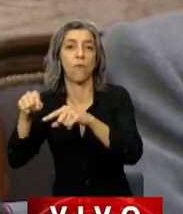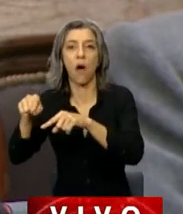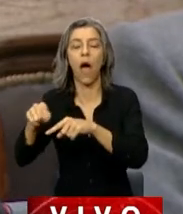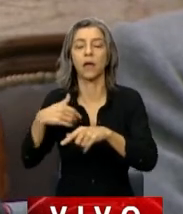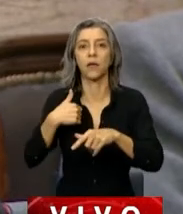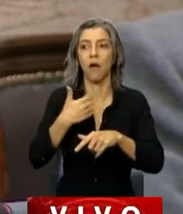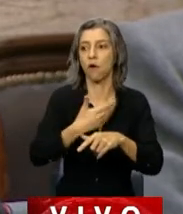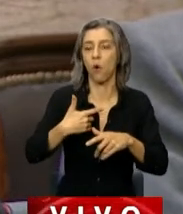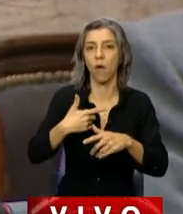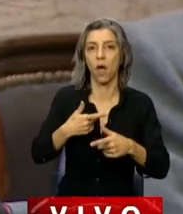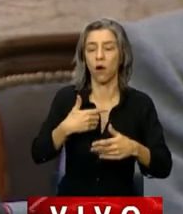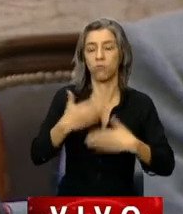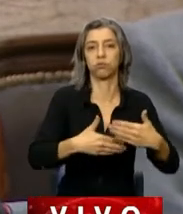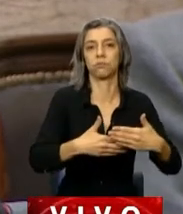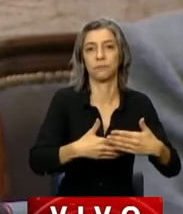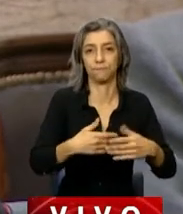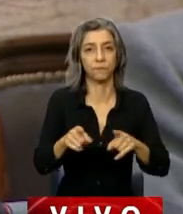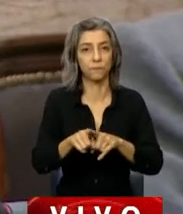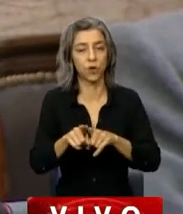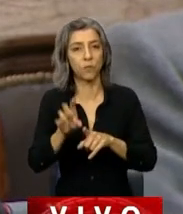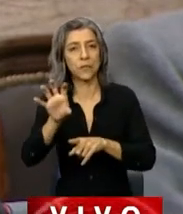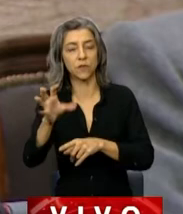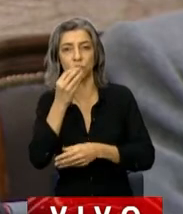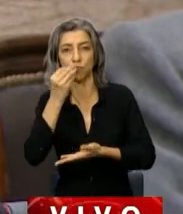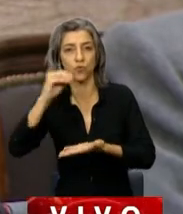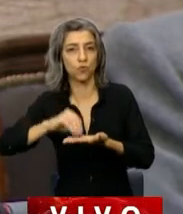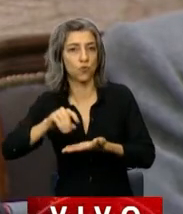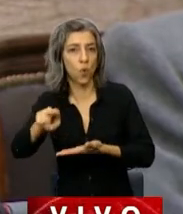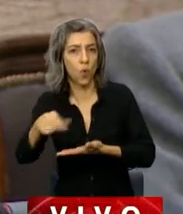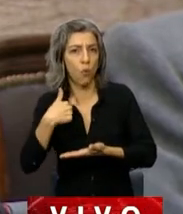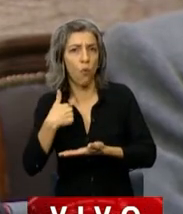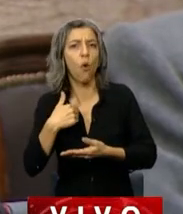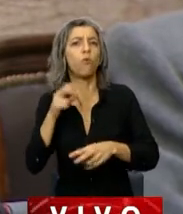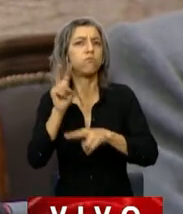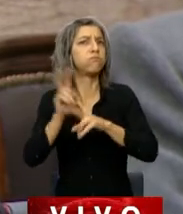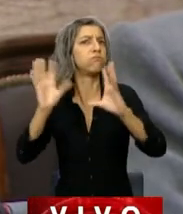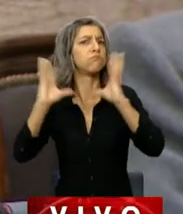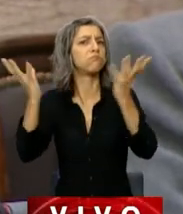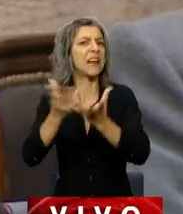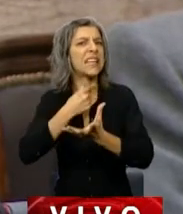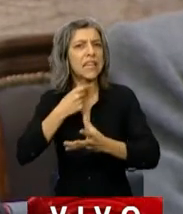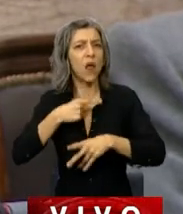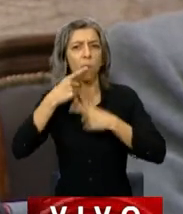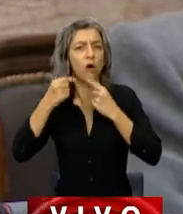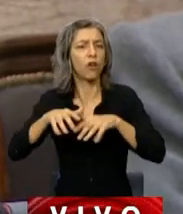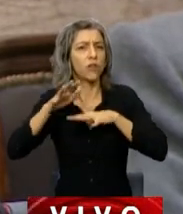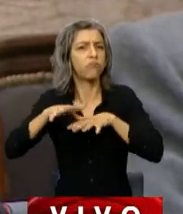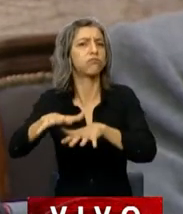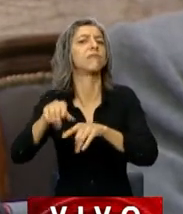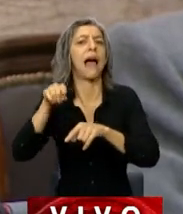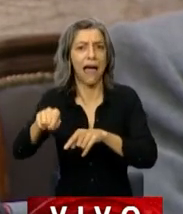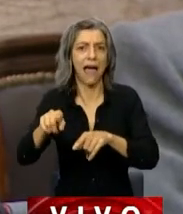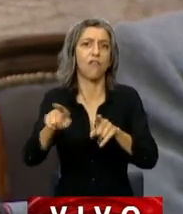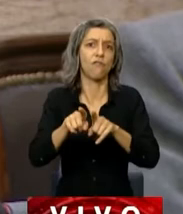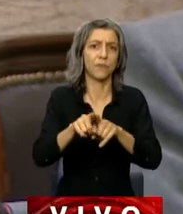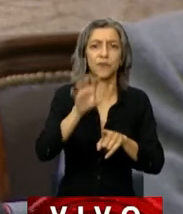pueblo puso por delante la defensa del medio ambiente. Lo mismo que en Mendoza. Esa es la forma de enfrentar